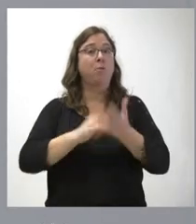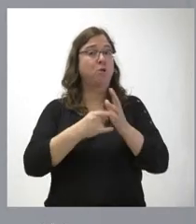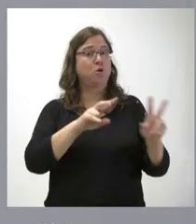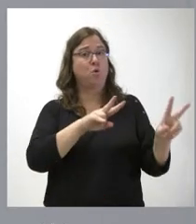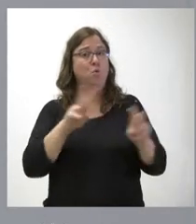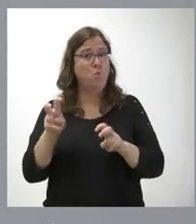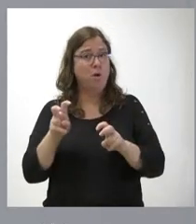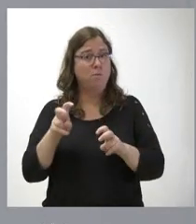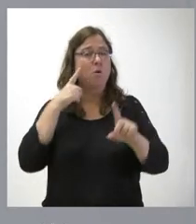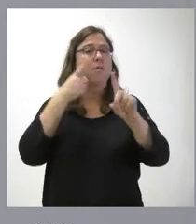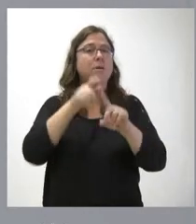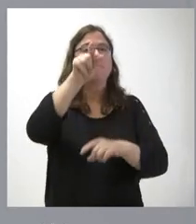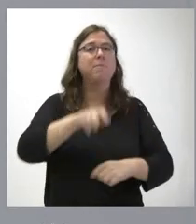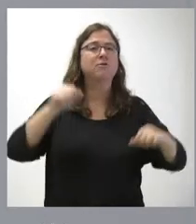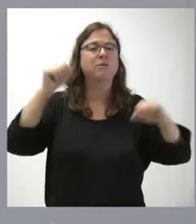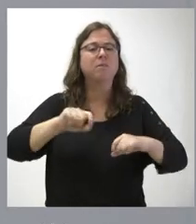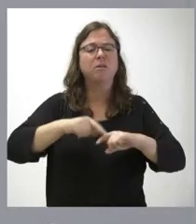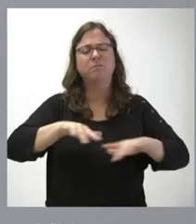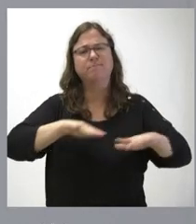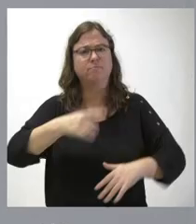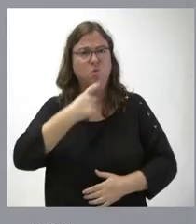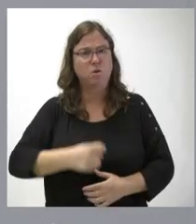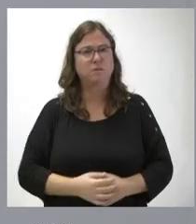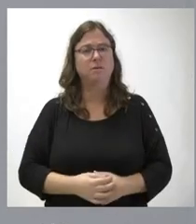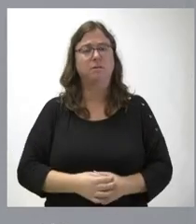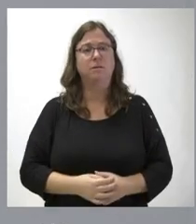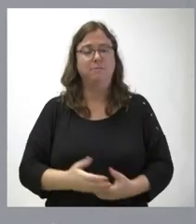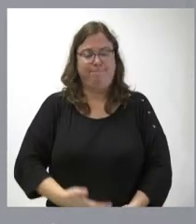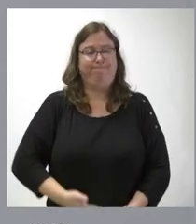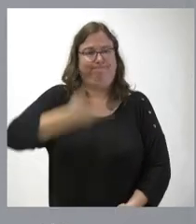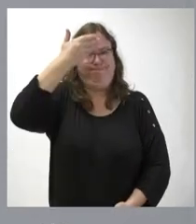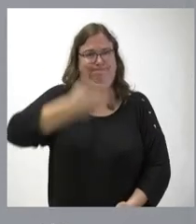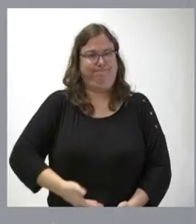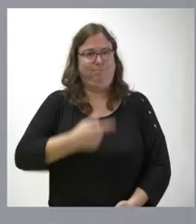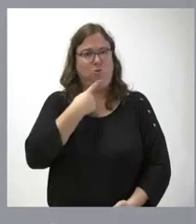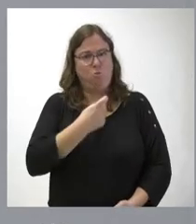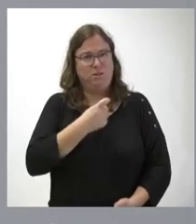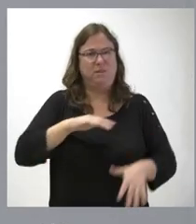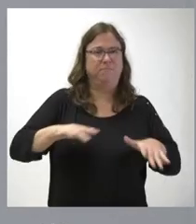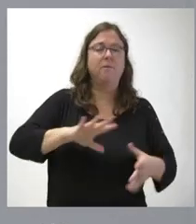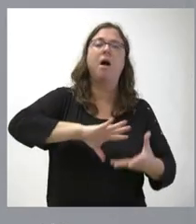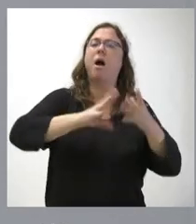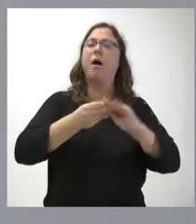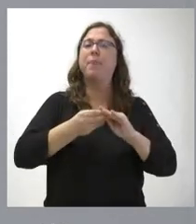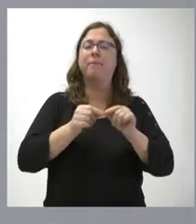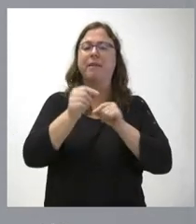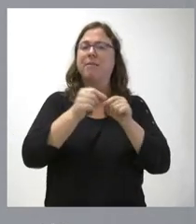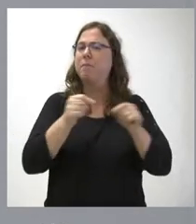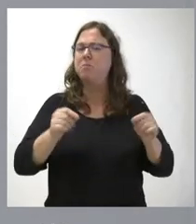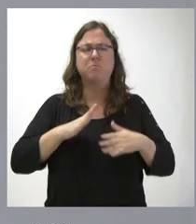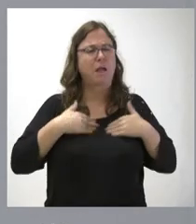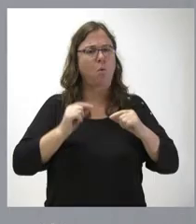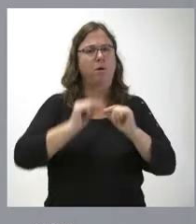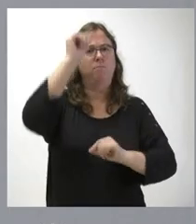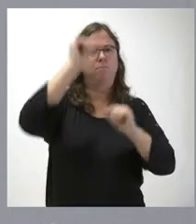fundamentalmente a personas mayores y con baja movilidad en el tronco Superior y se ajusta a cualquier tamaño de cama y a diferentes alturas